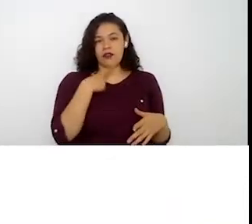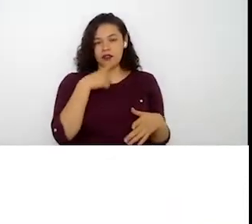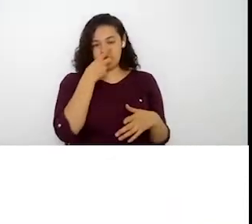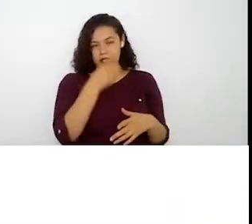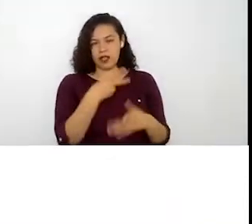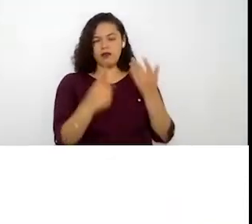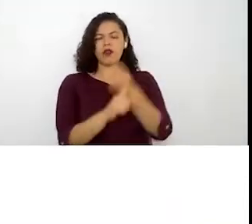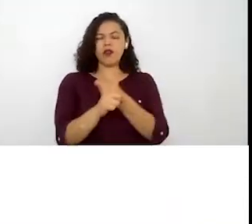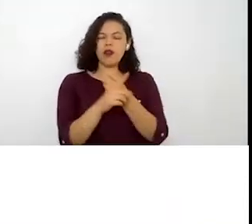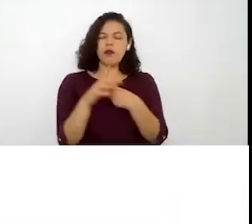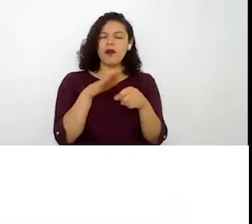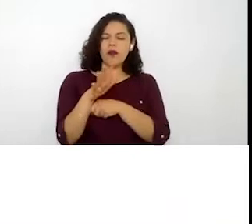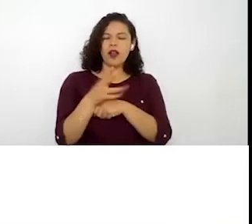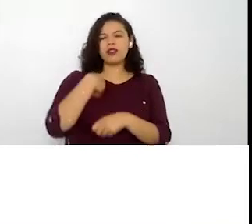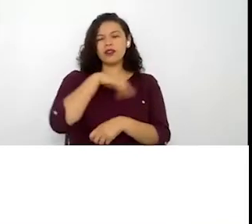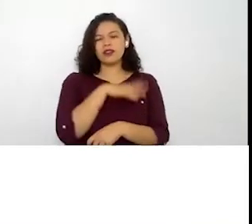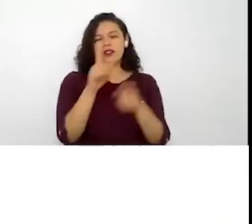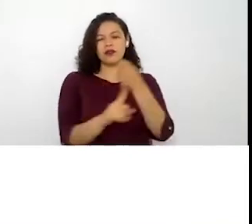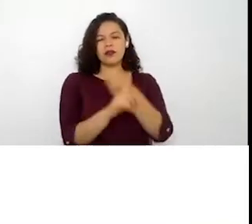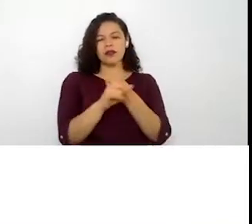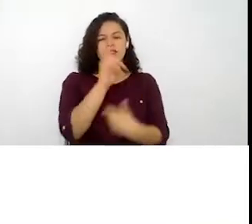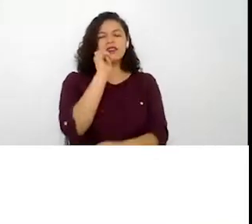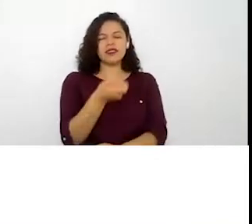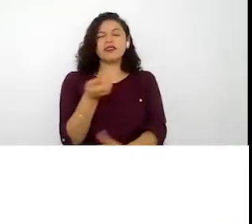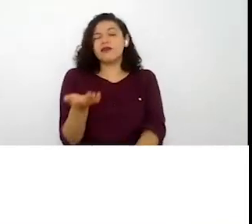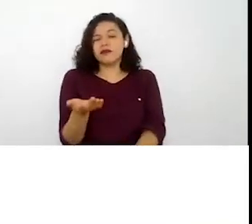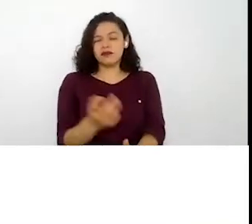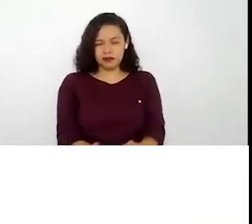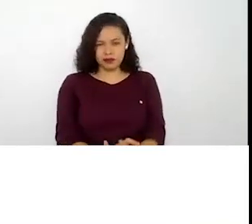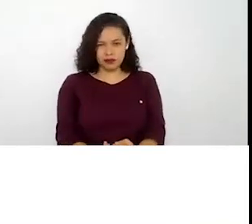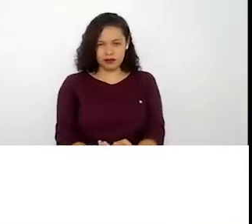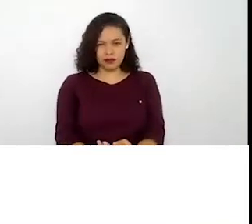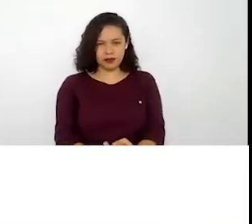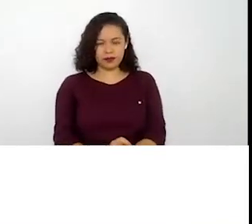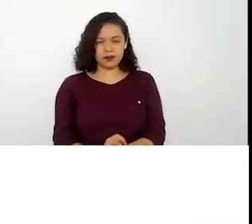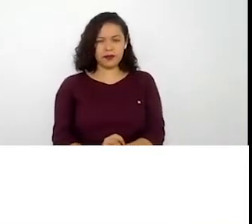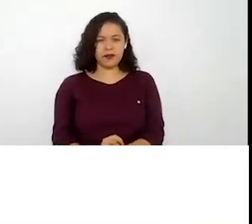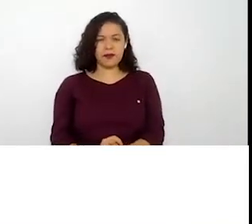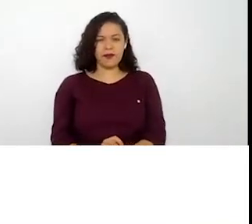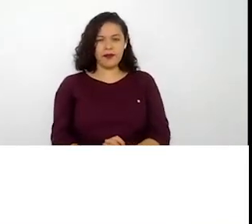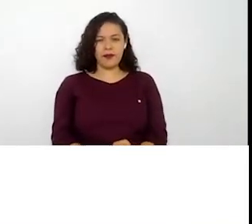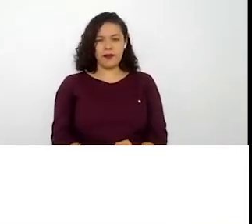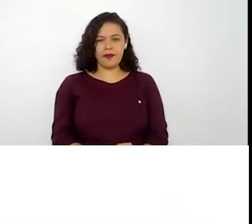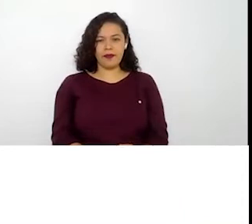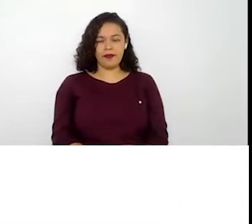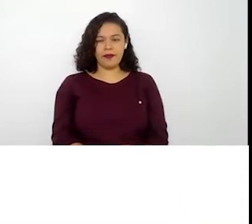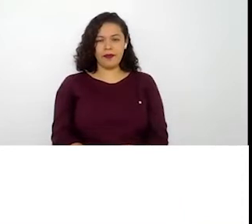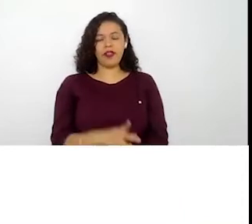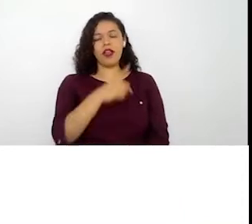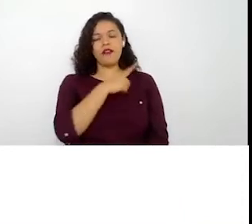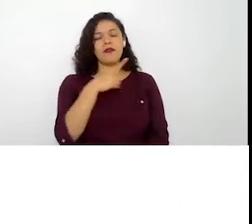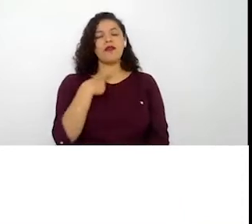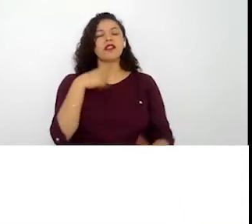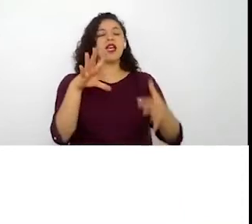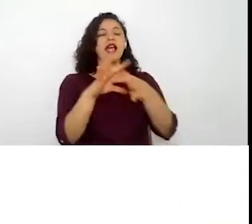A qué nos referimos con la problemática aquí tenemos que especificar Cuáles digamos